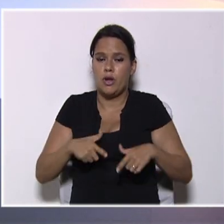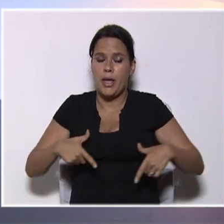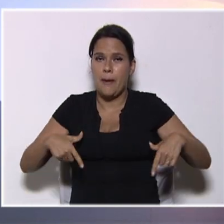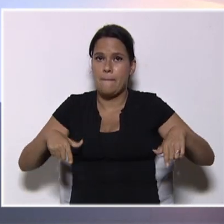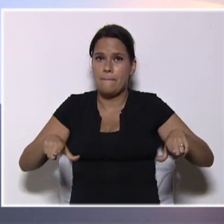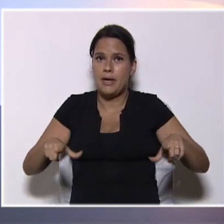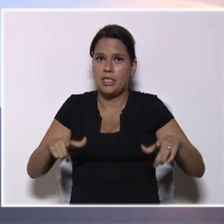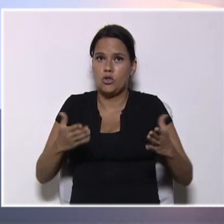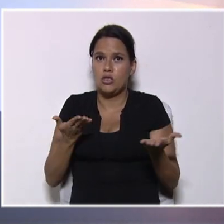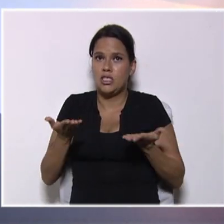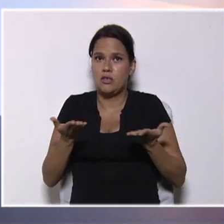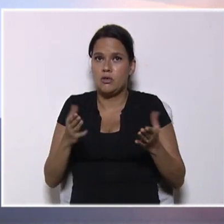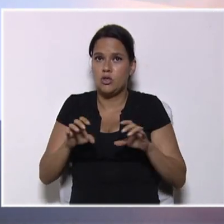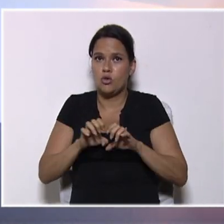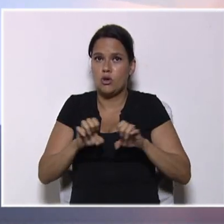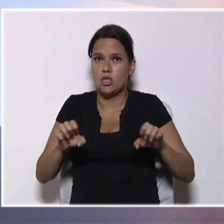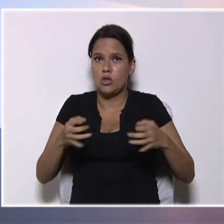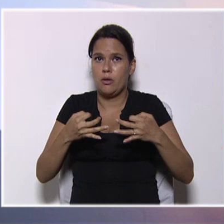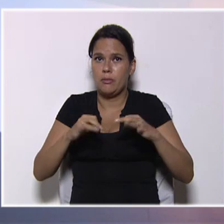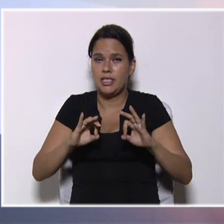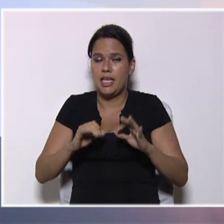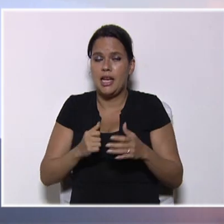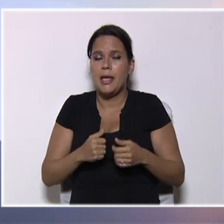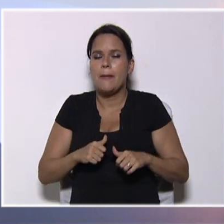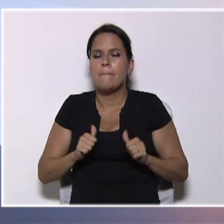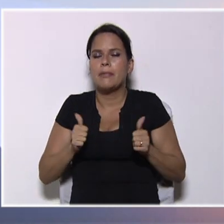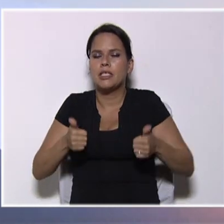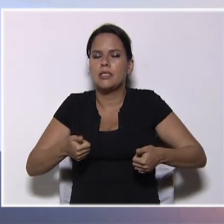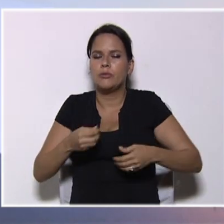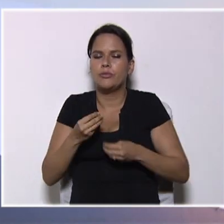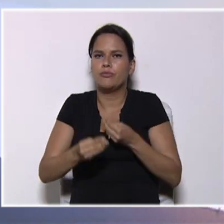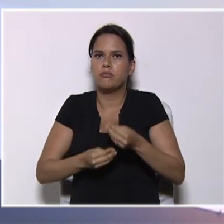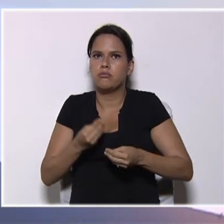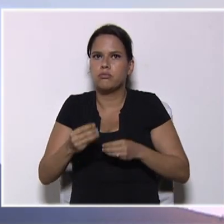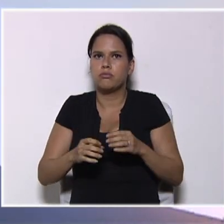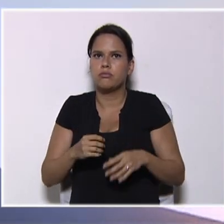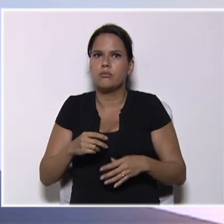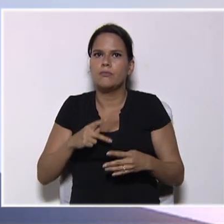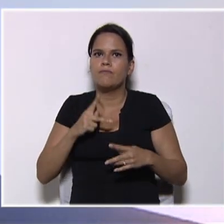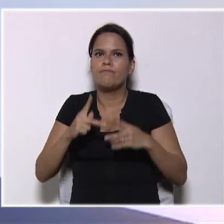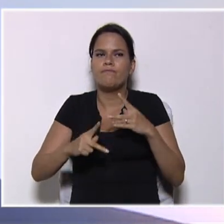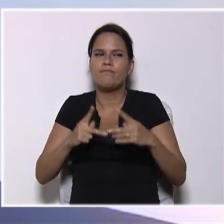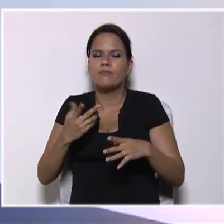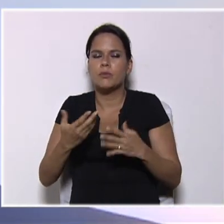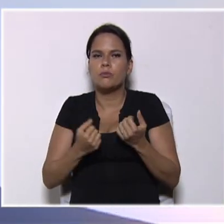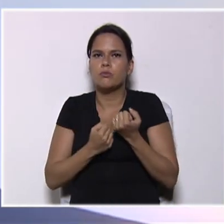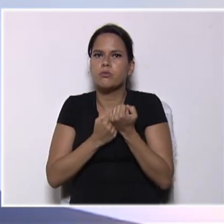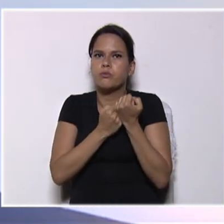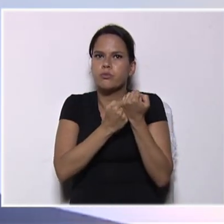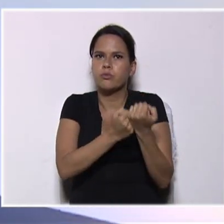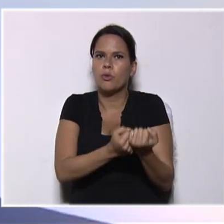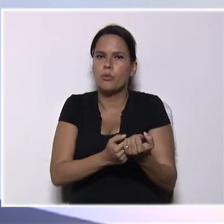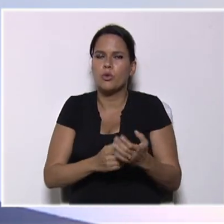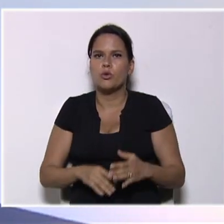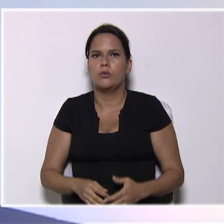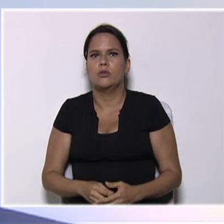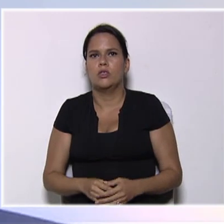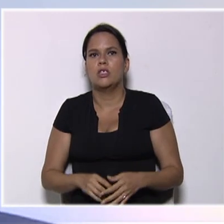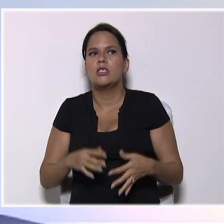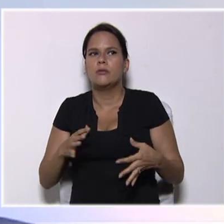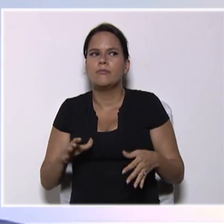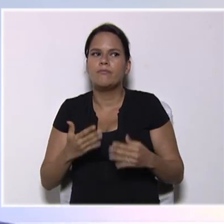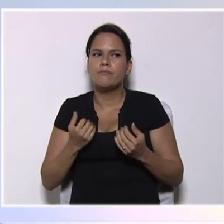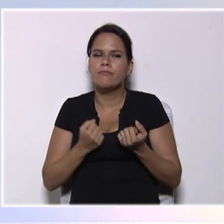especial, empezamos a desarrollar este programa de apoyo y lo acompañamos a lo largo del continuo humano, es decir, a más allá de